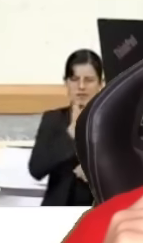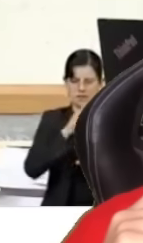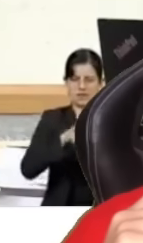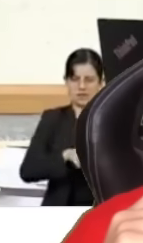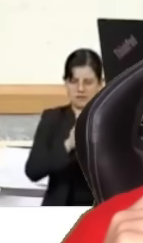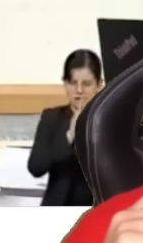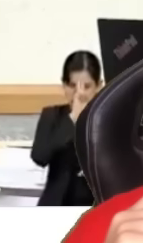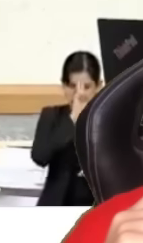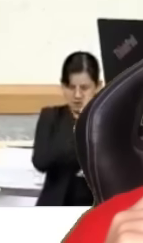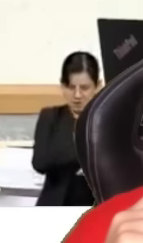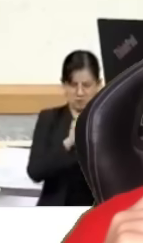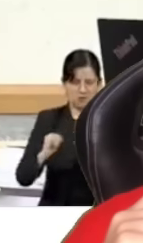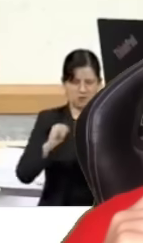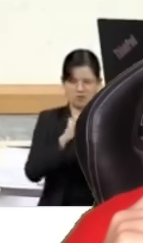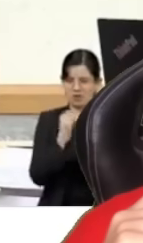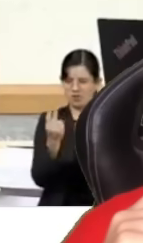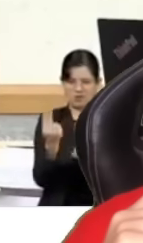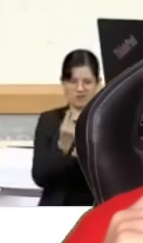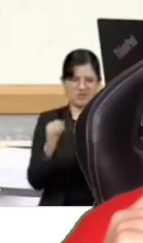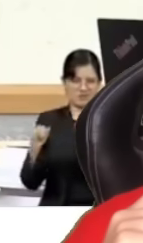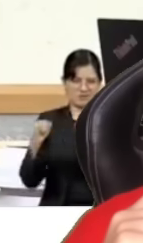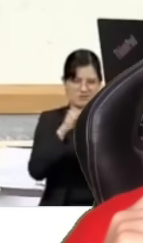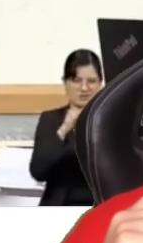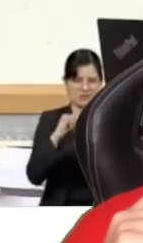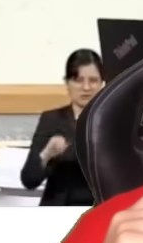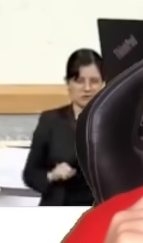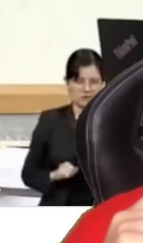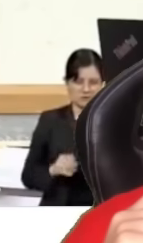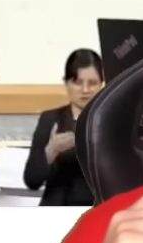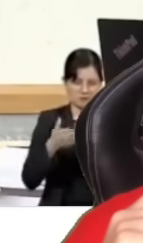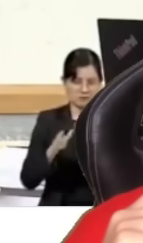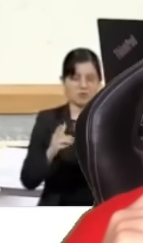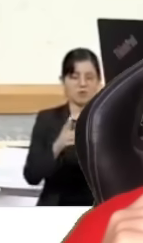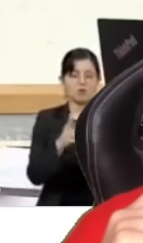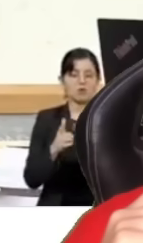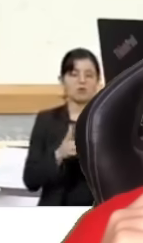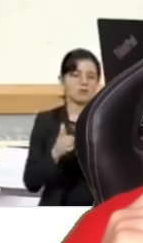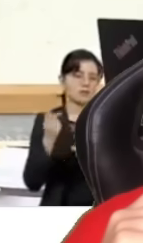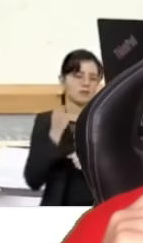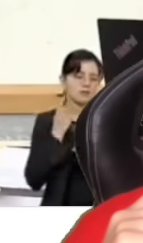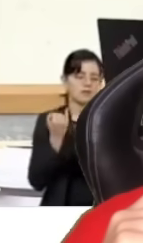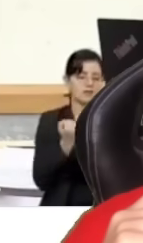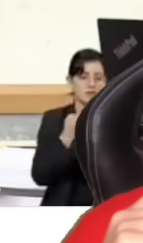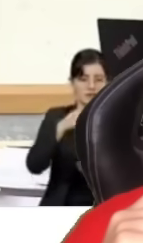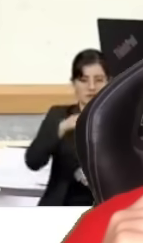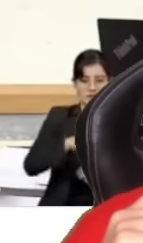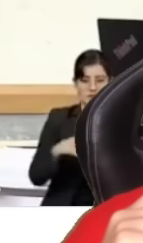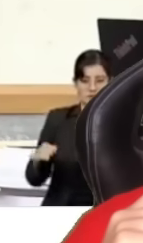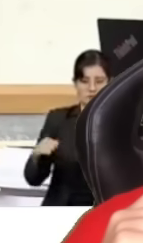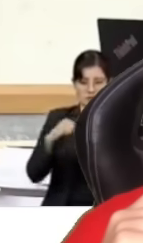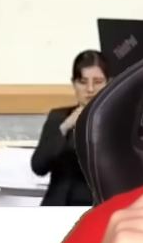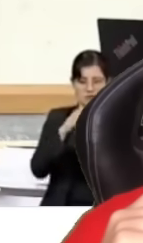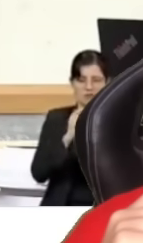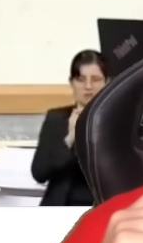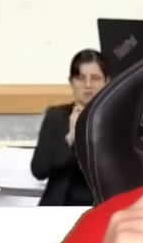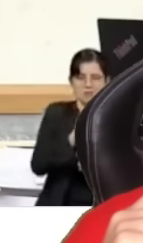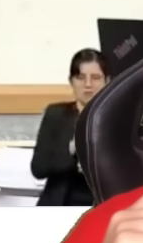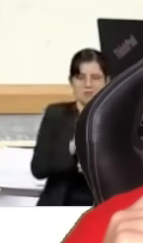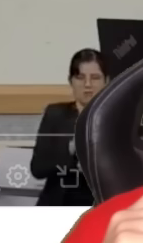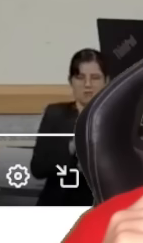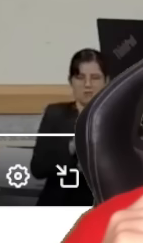institucionales ambas instituciones de interés público los partidos políticos y esta institución que es una institución